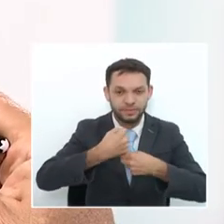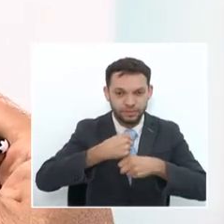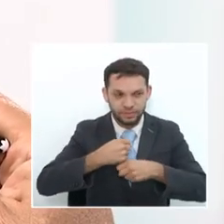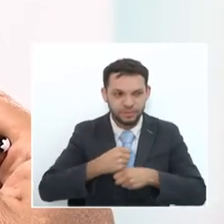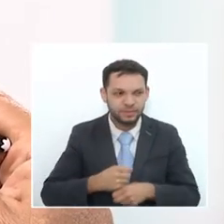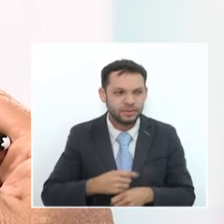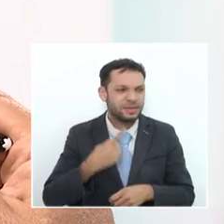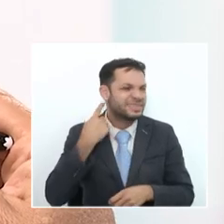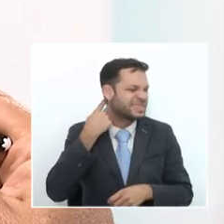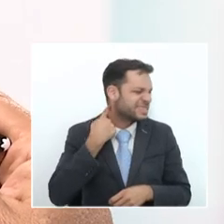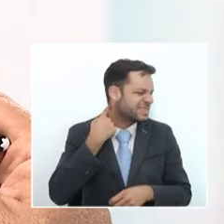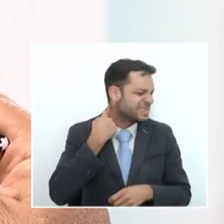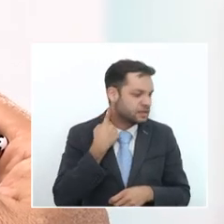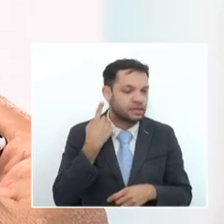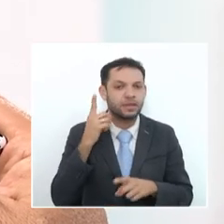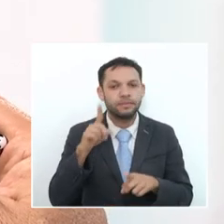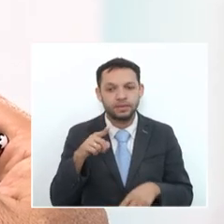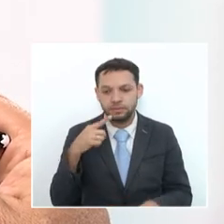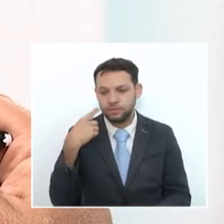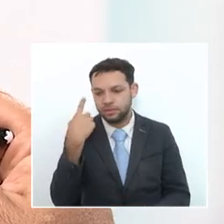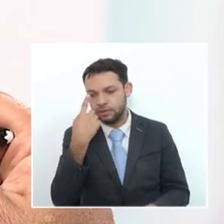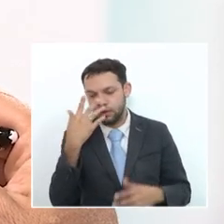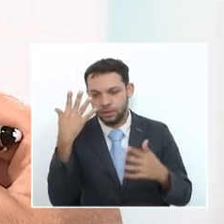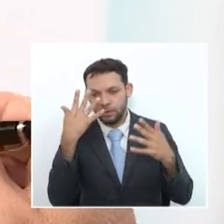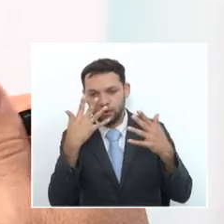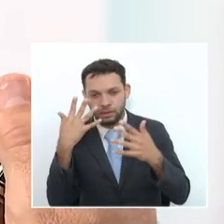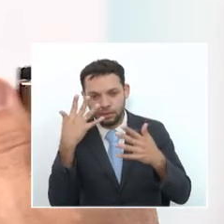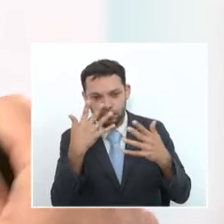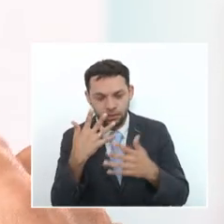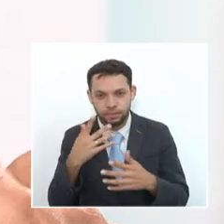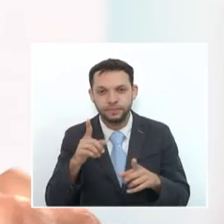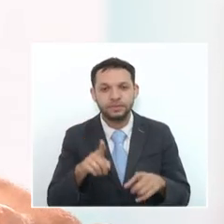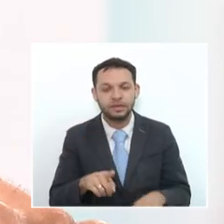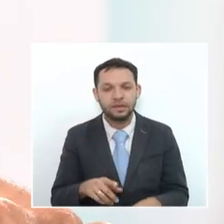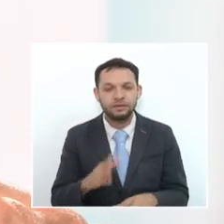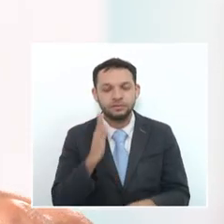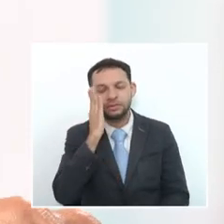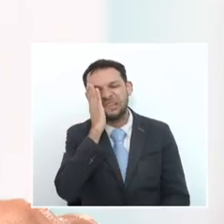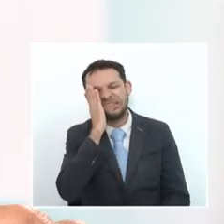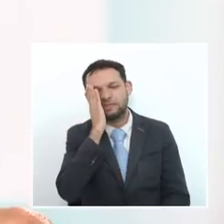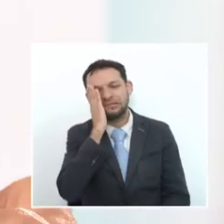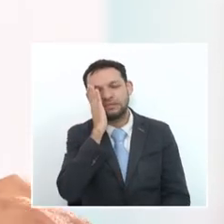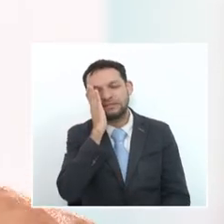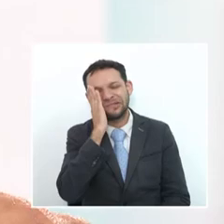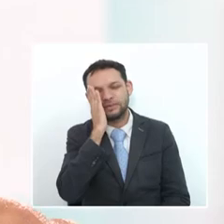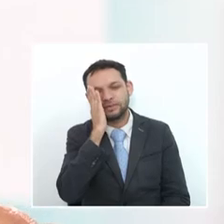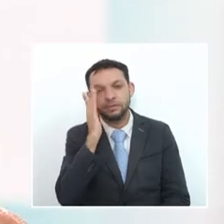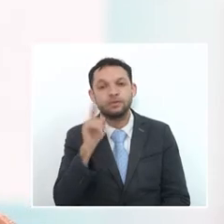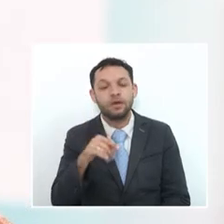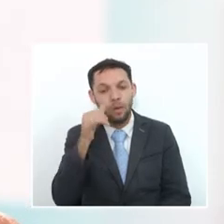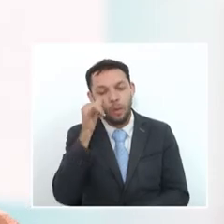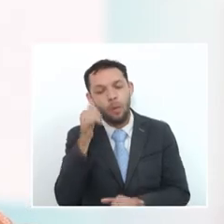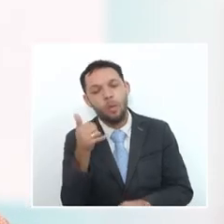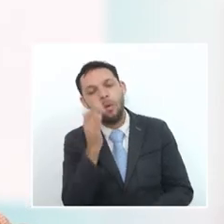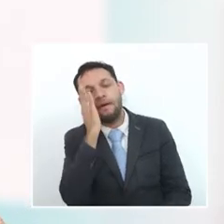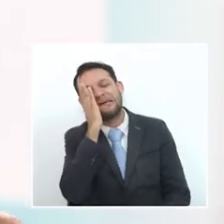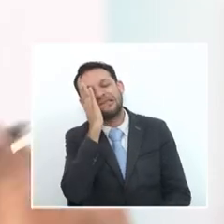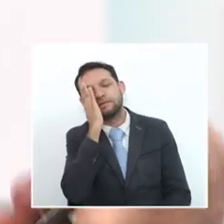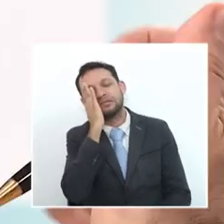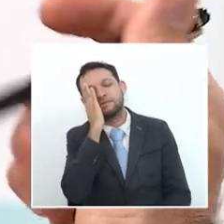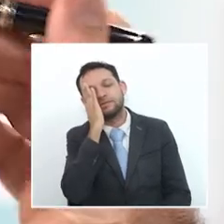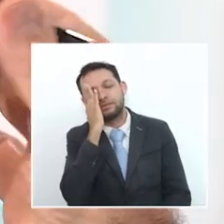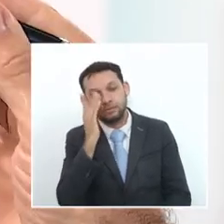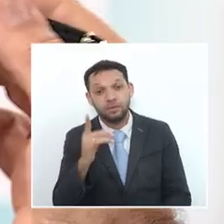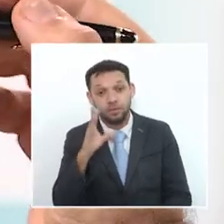unos vértigos. Y otra cosa que da vértigos, el bruxismo, la articulación temporomandibular, ojo con